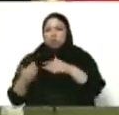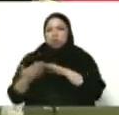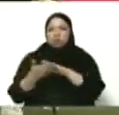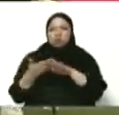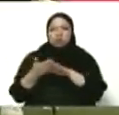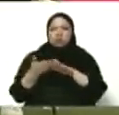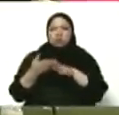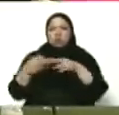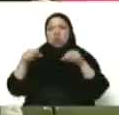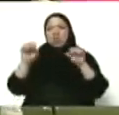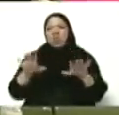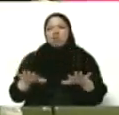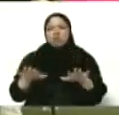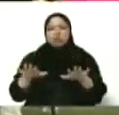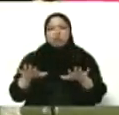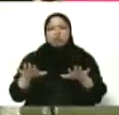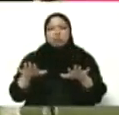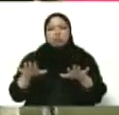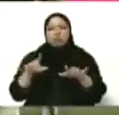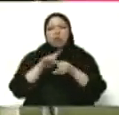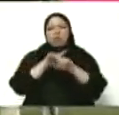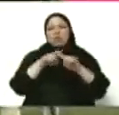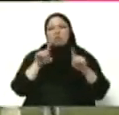Renuncio a todas ellas por esta.